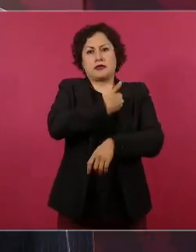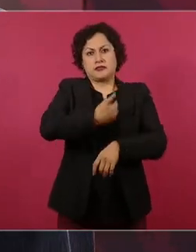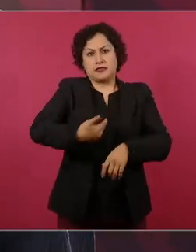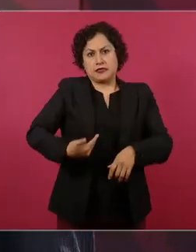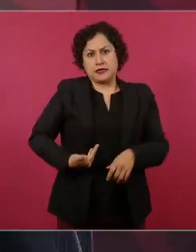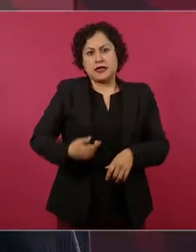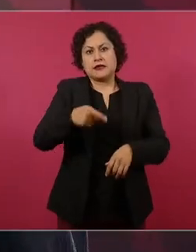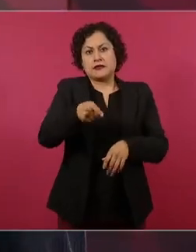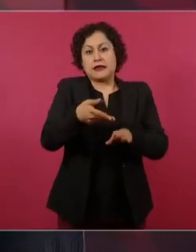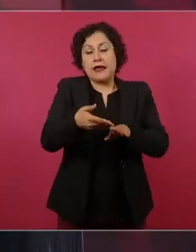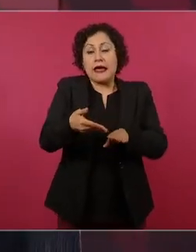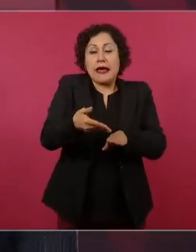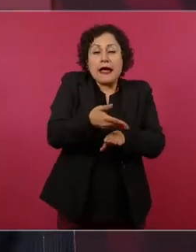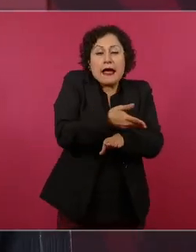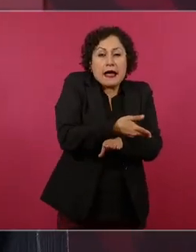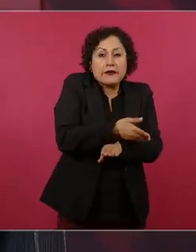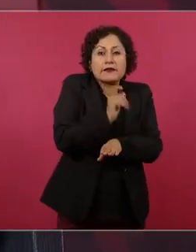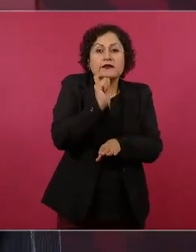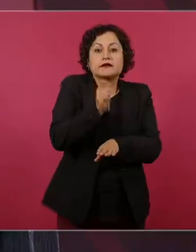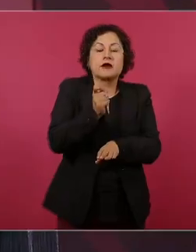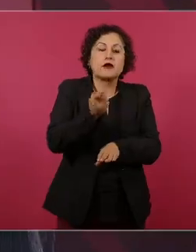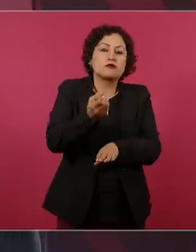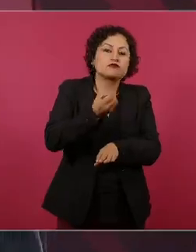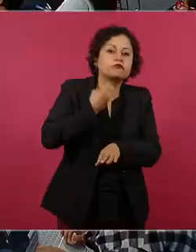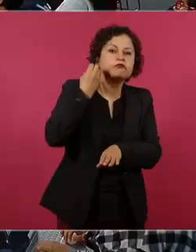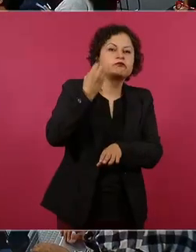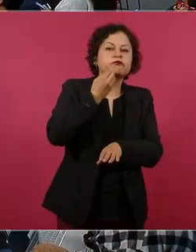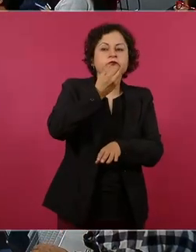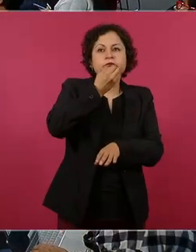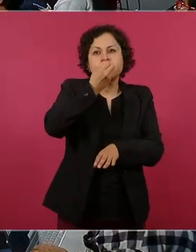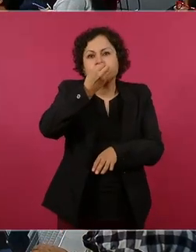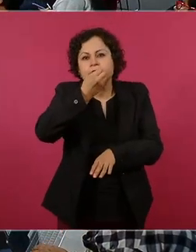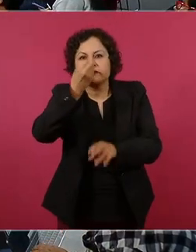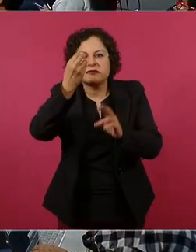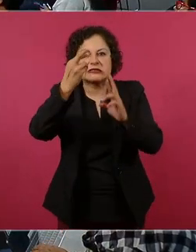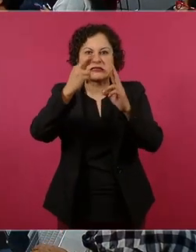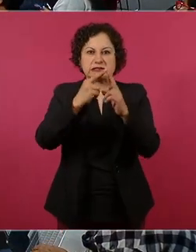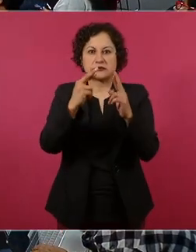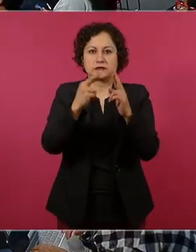una ceremonia religiosa. Nosotros no tenemos eso